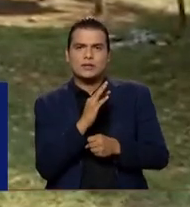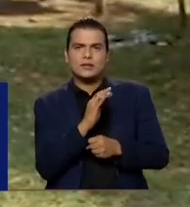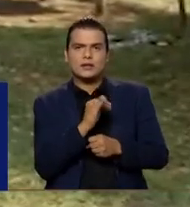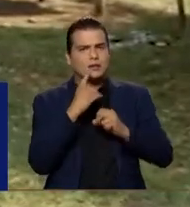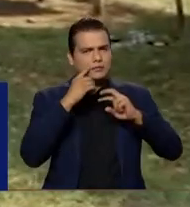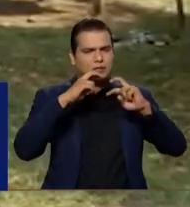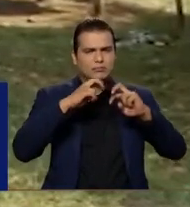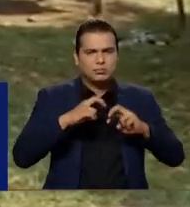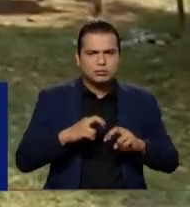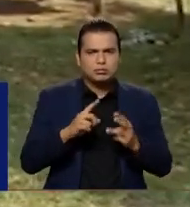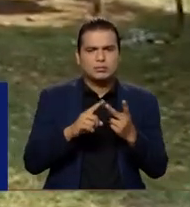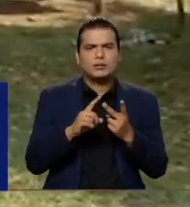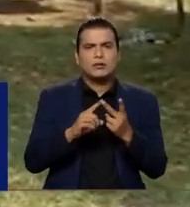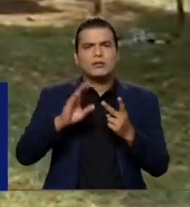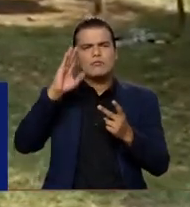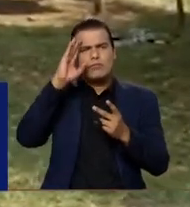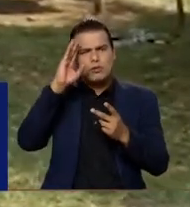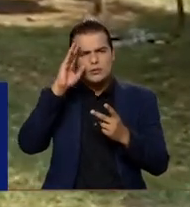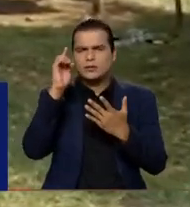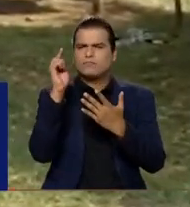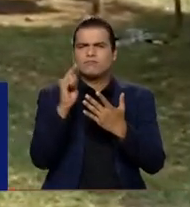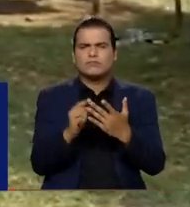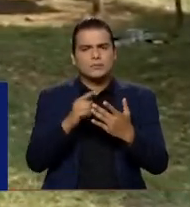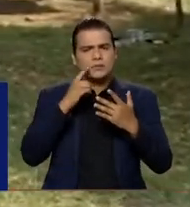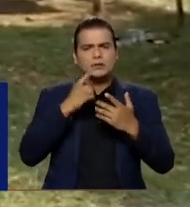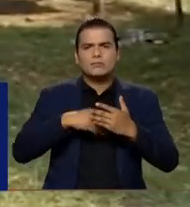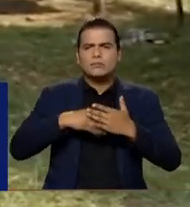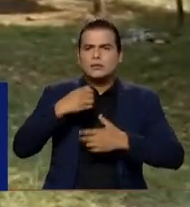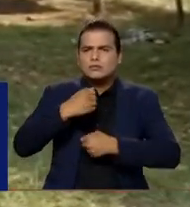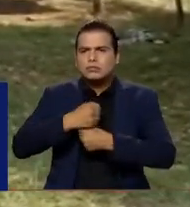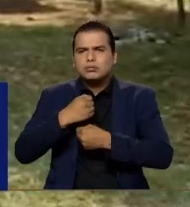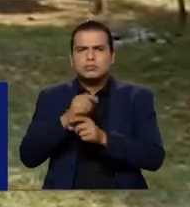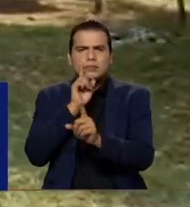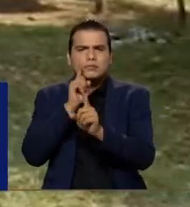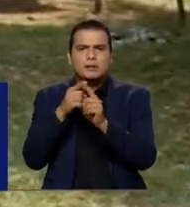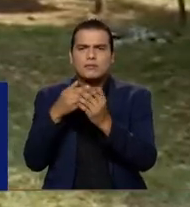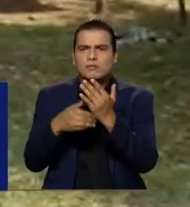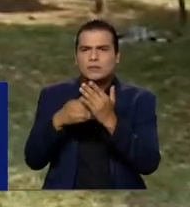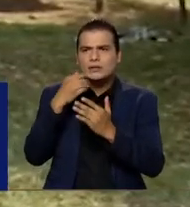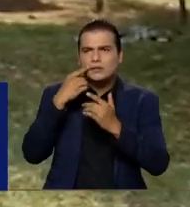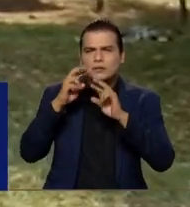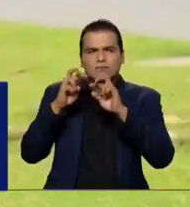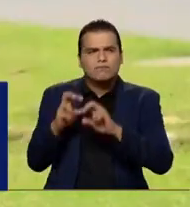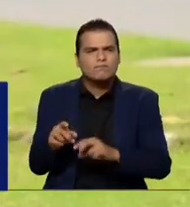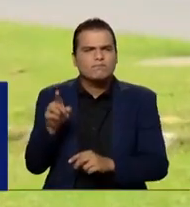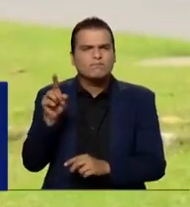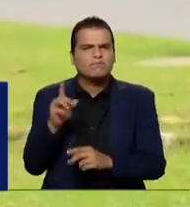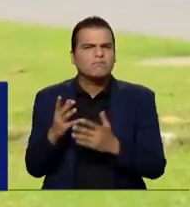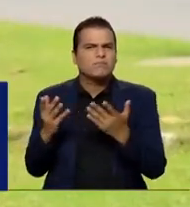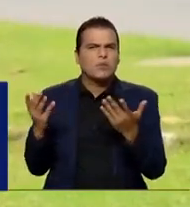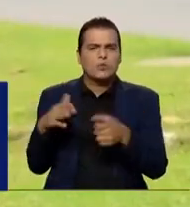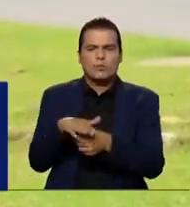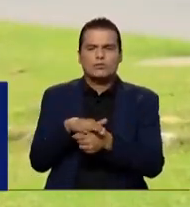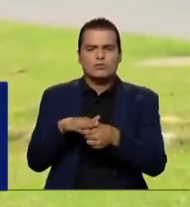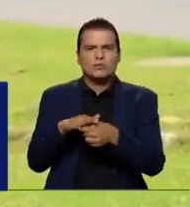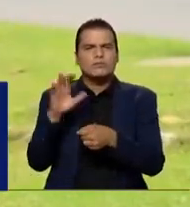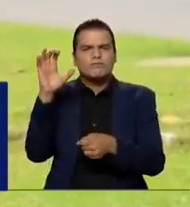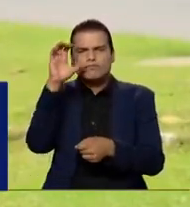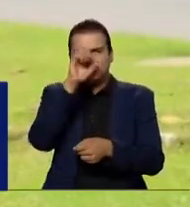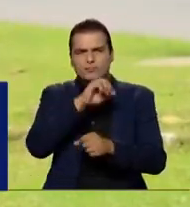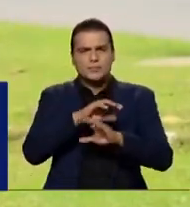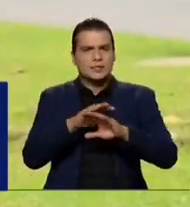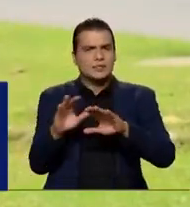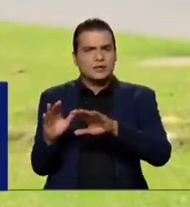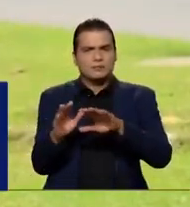y la SIJIN, con el fin de poder avanzar en la investigación de estos lamentables hechos. Y en otro hecho aislado,